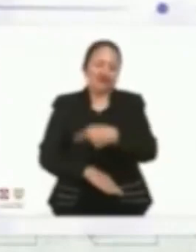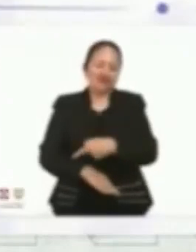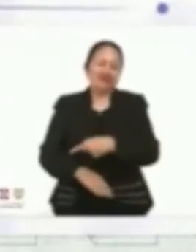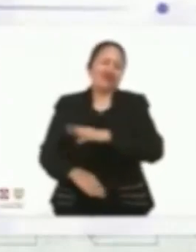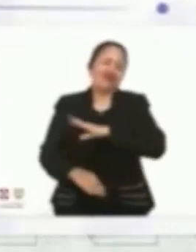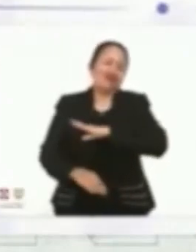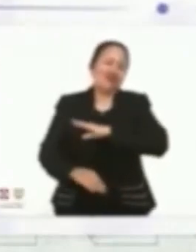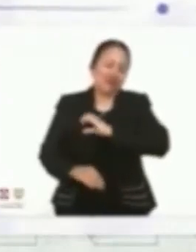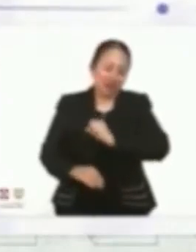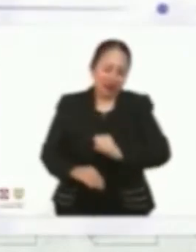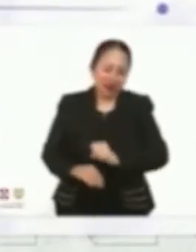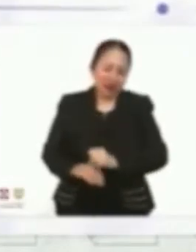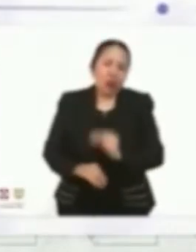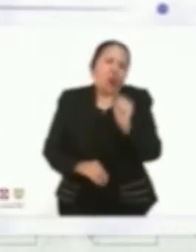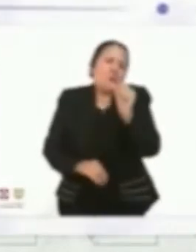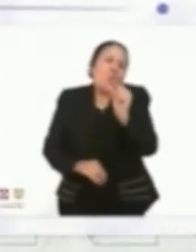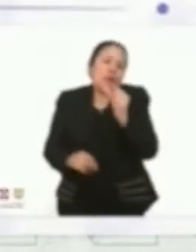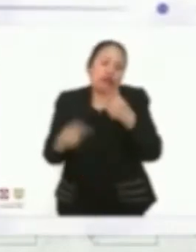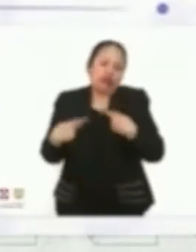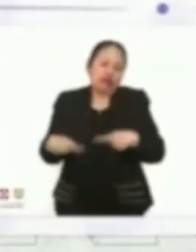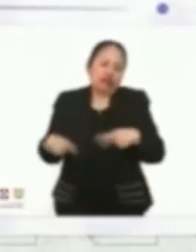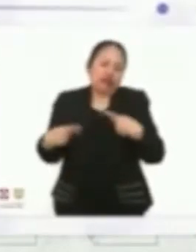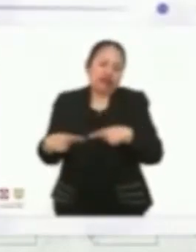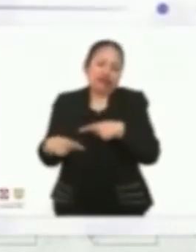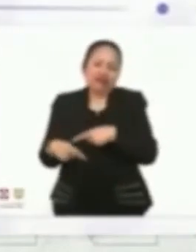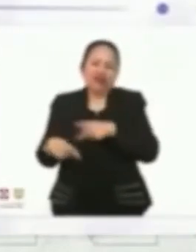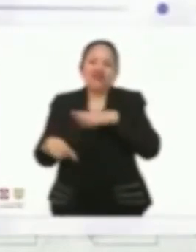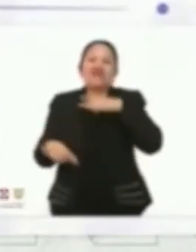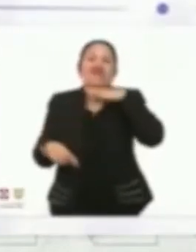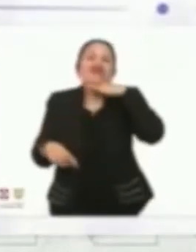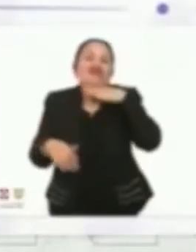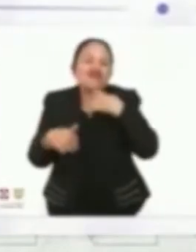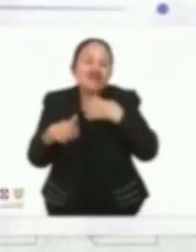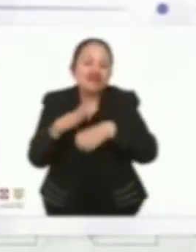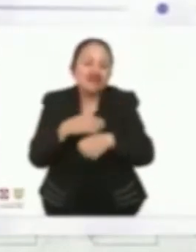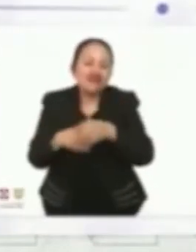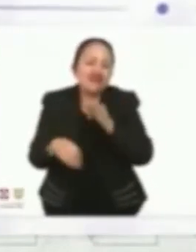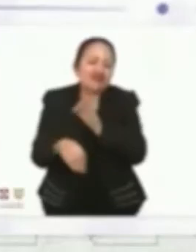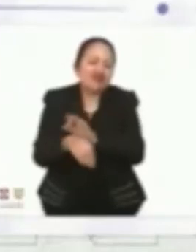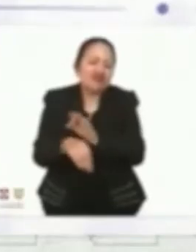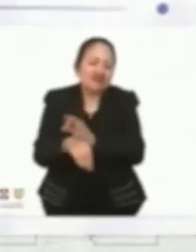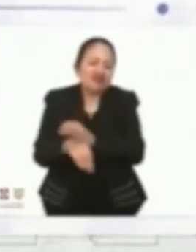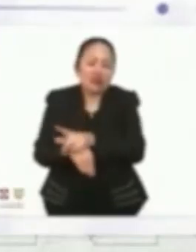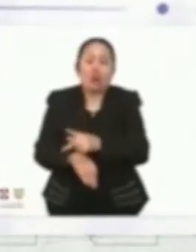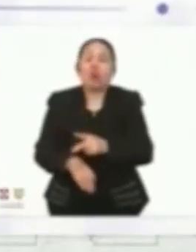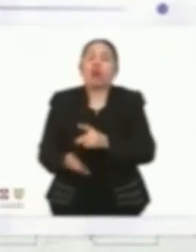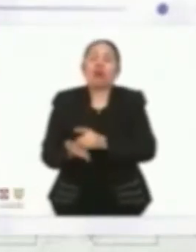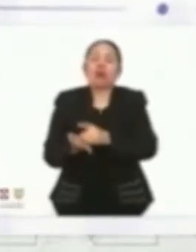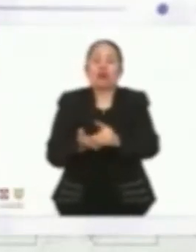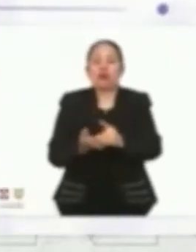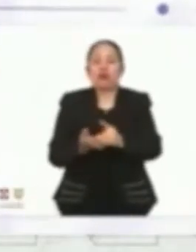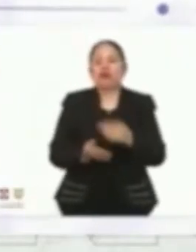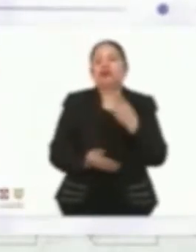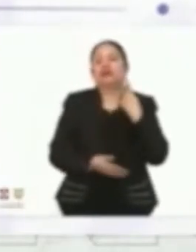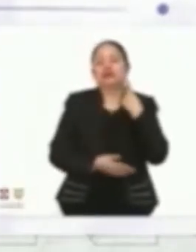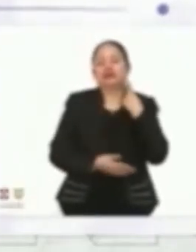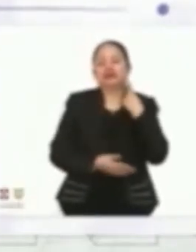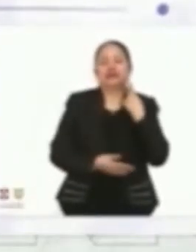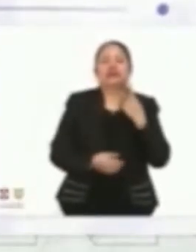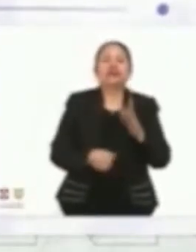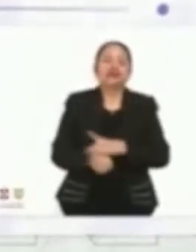victimarios. Es una minoría que defiende la corrupción como un derecho político, porque la